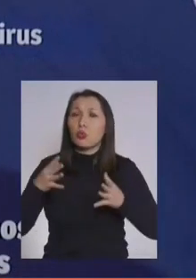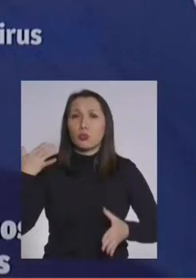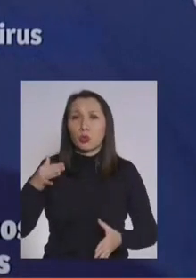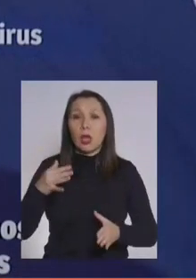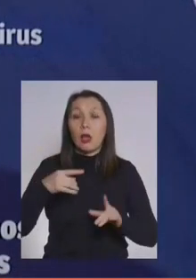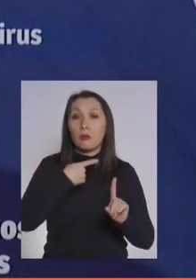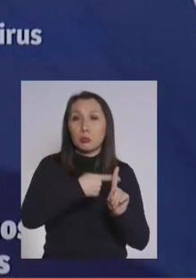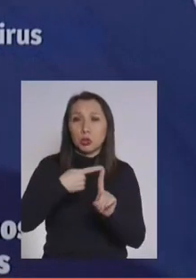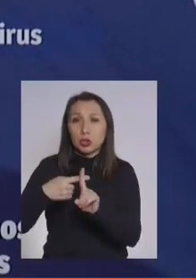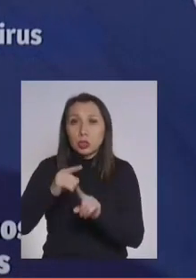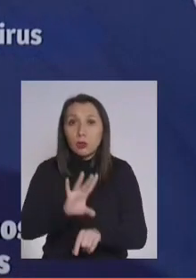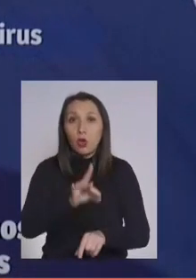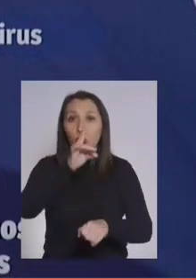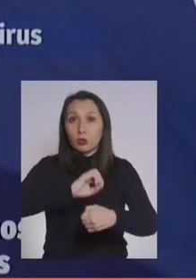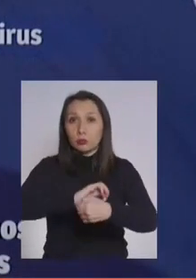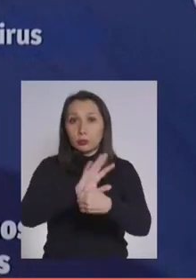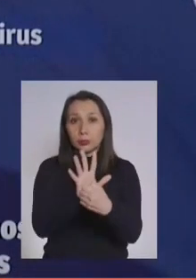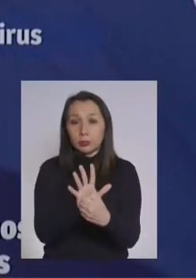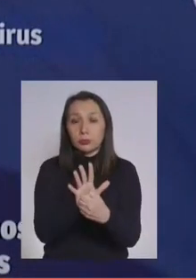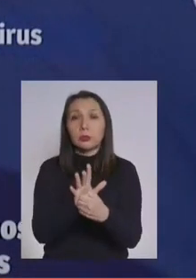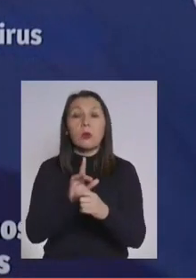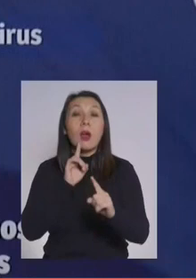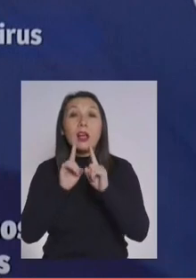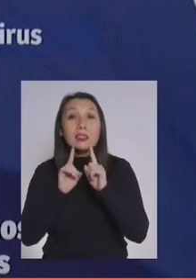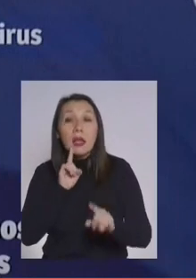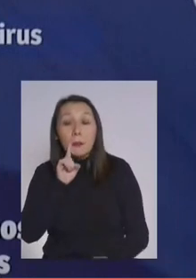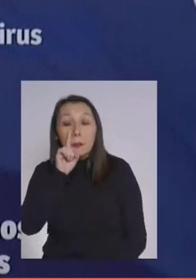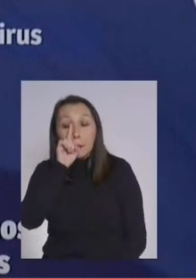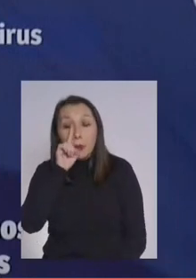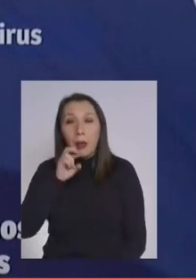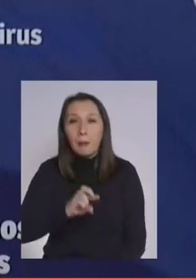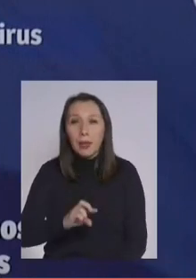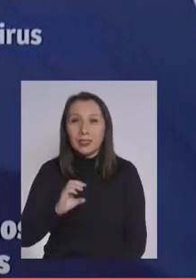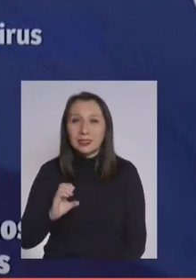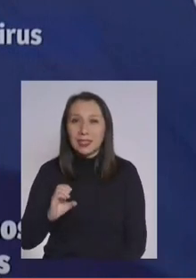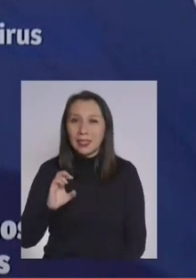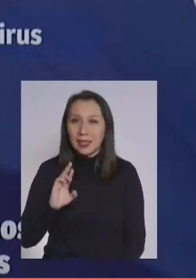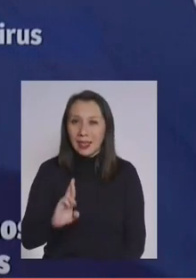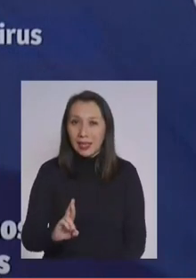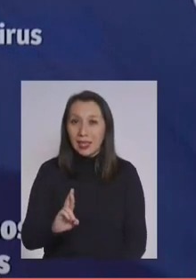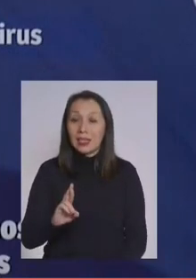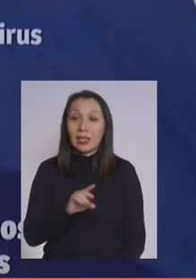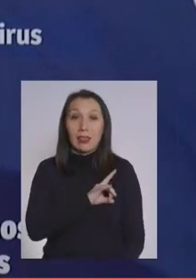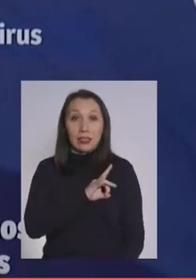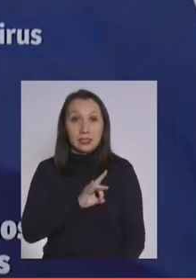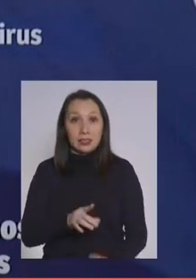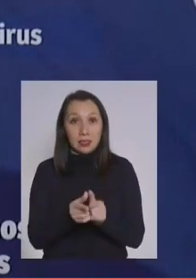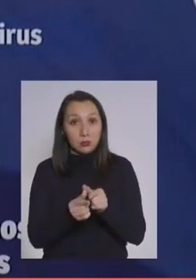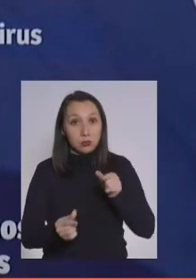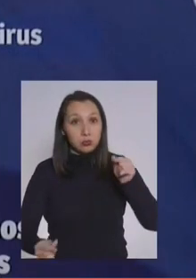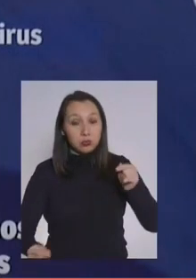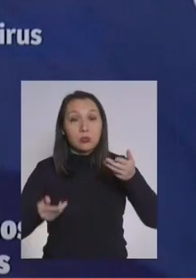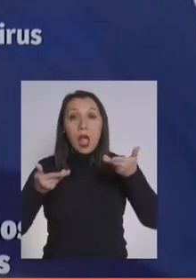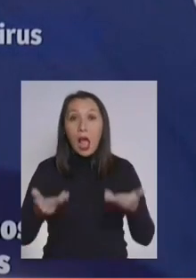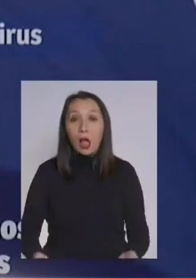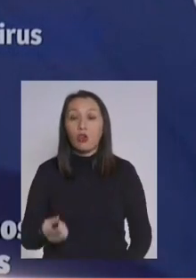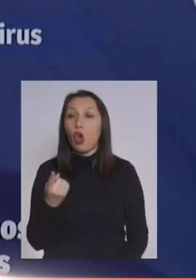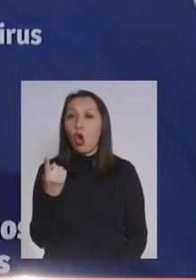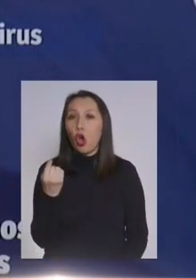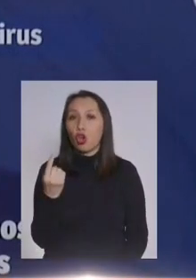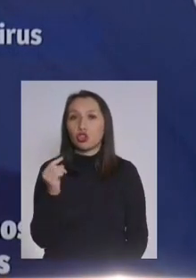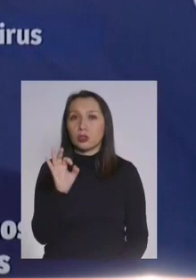tasa de positividad de la reacción de polimerasa en cadena o pcr nacional actualmente es de